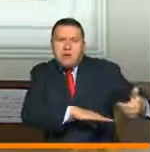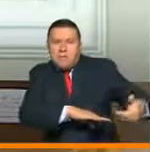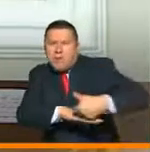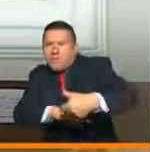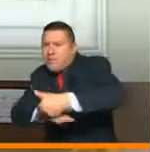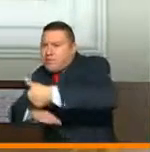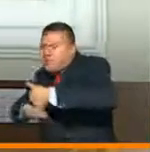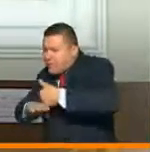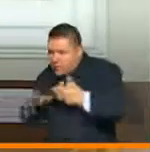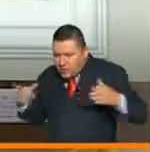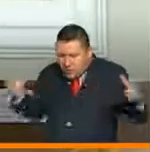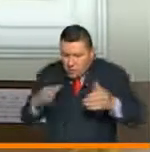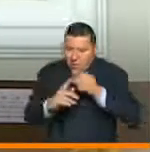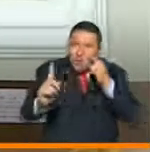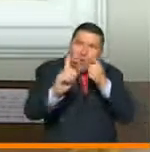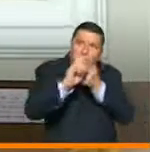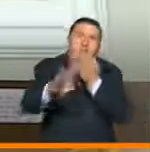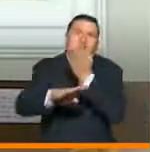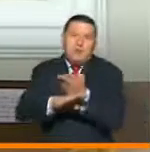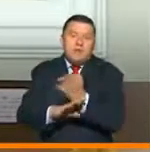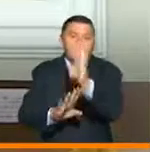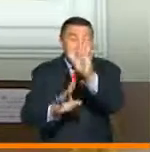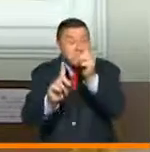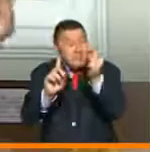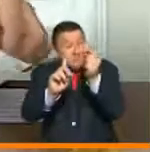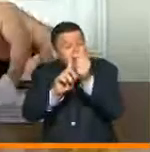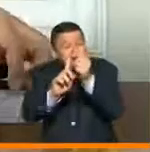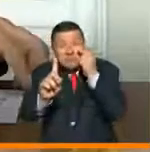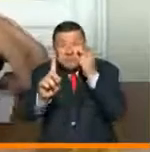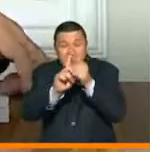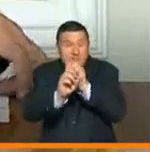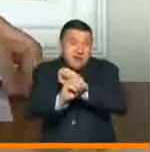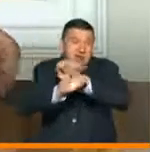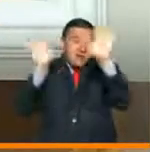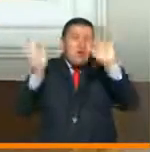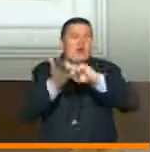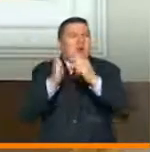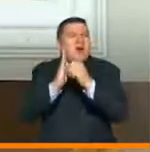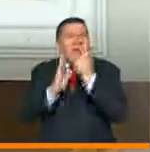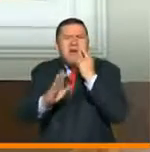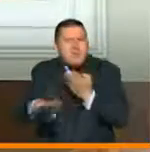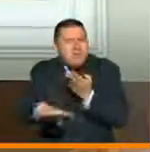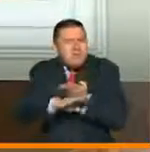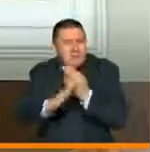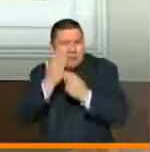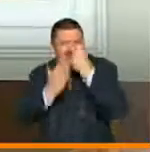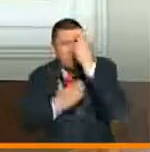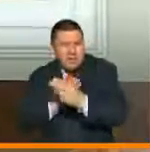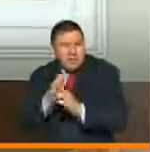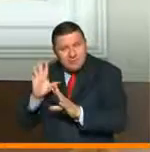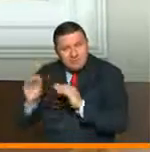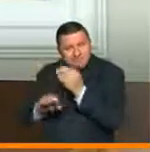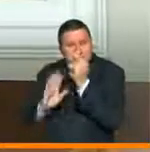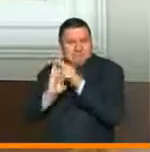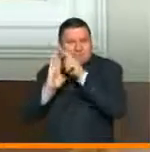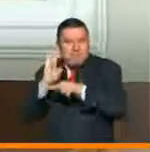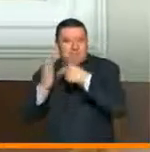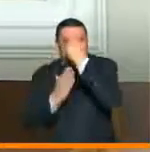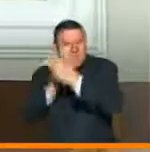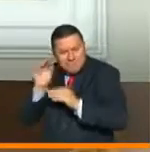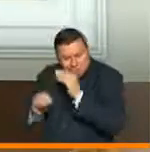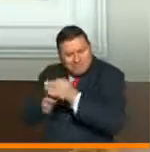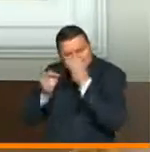muy claros y quiero ser específico en cuáles son los propósitos de este proyecto en primer